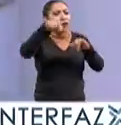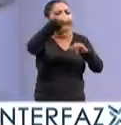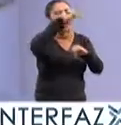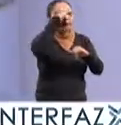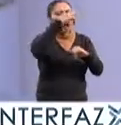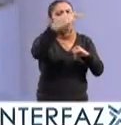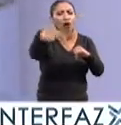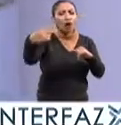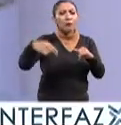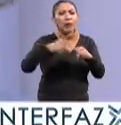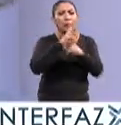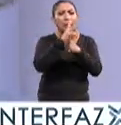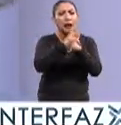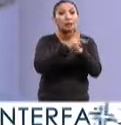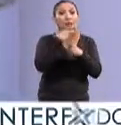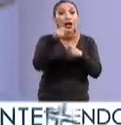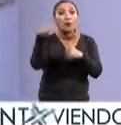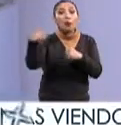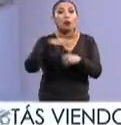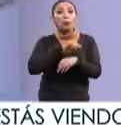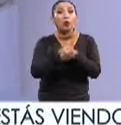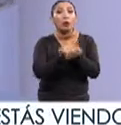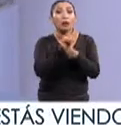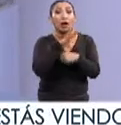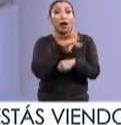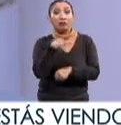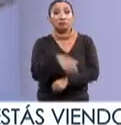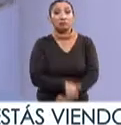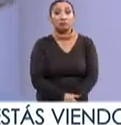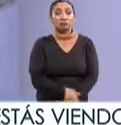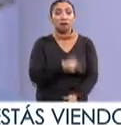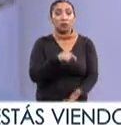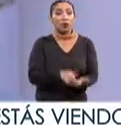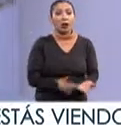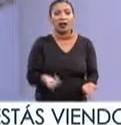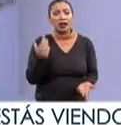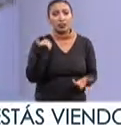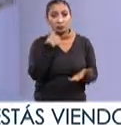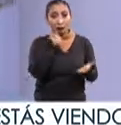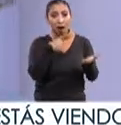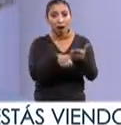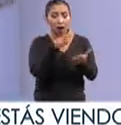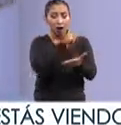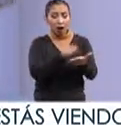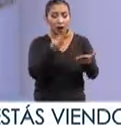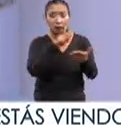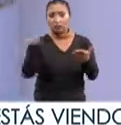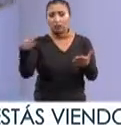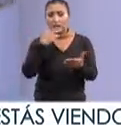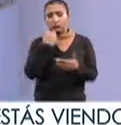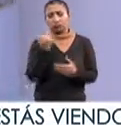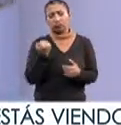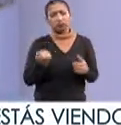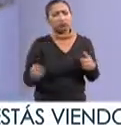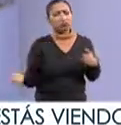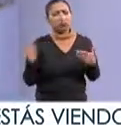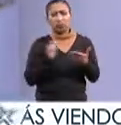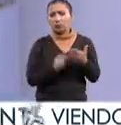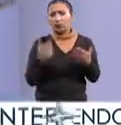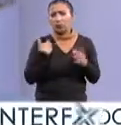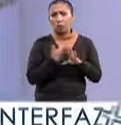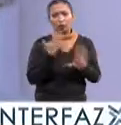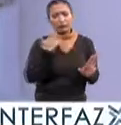México, los nombres del país, por las tragedias como la que había pasado en ese lugar. Es una carta hecha por un gran escritor,